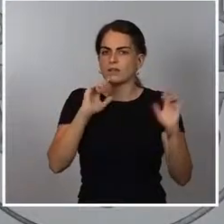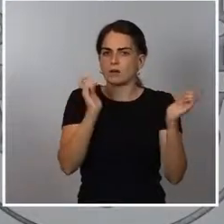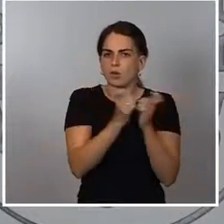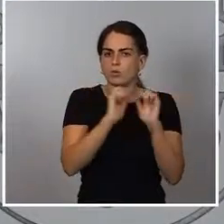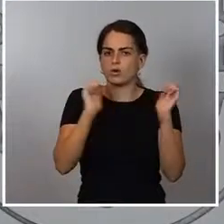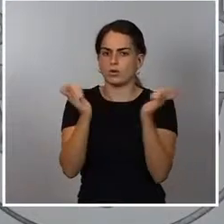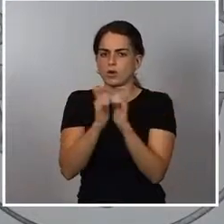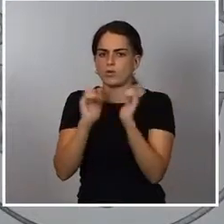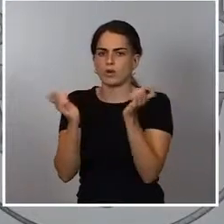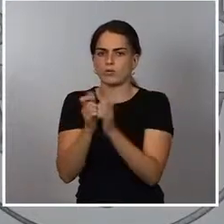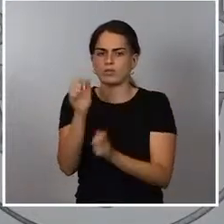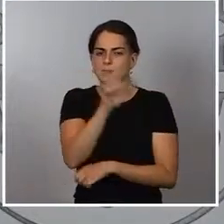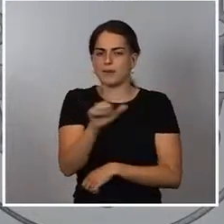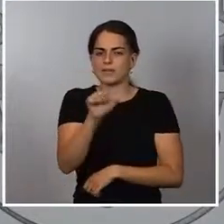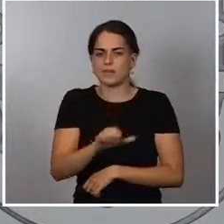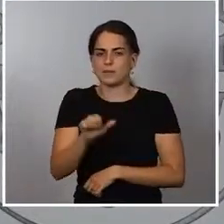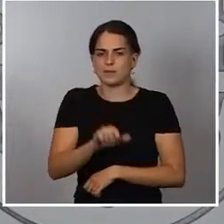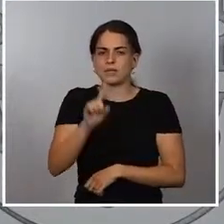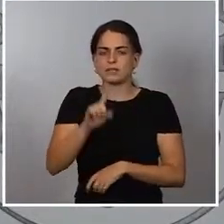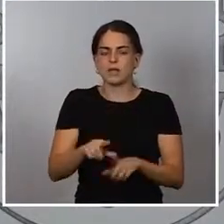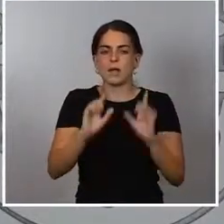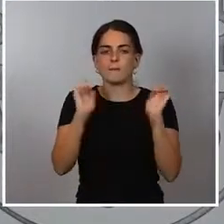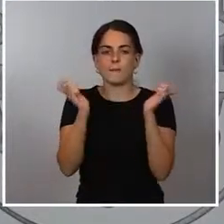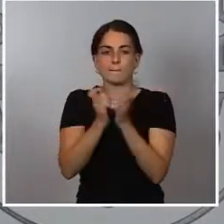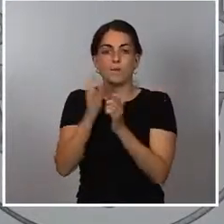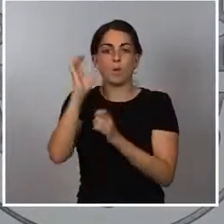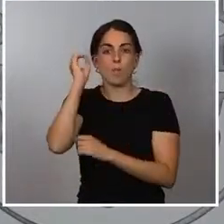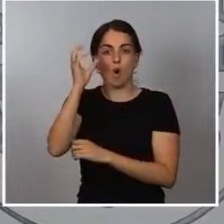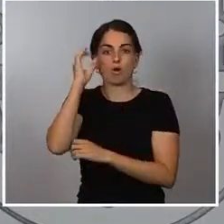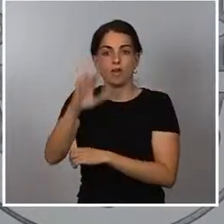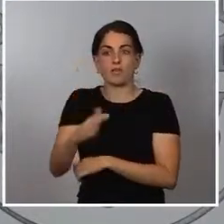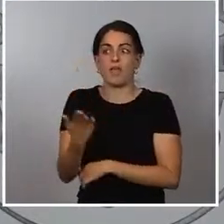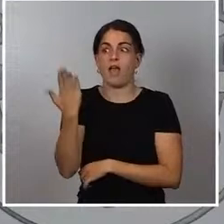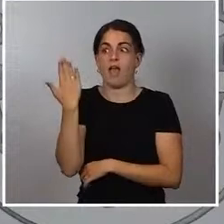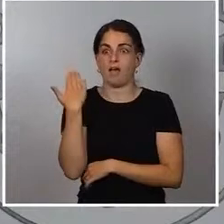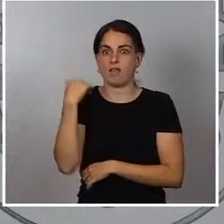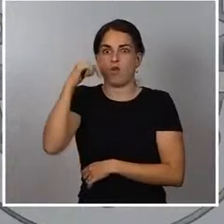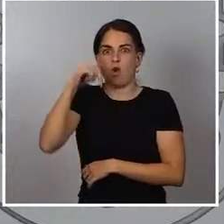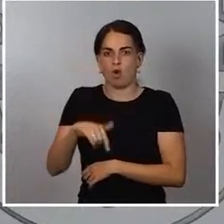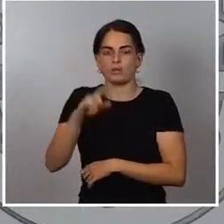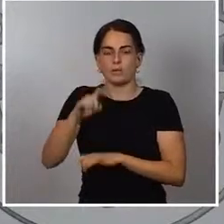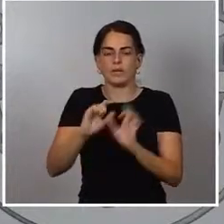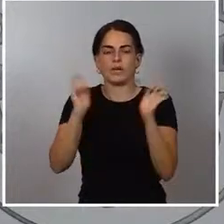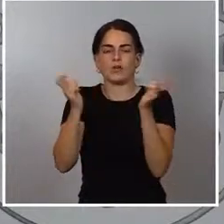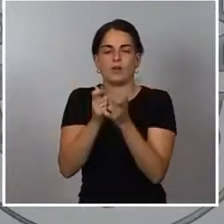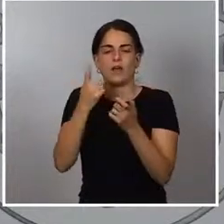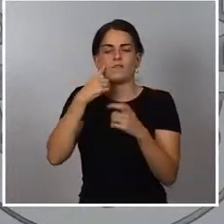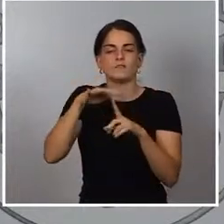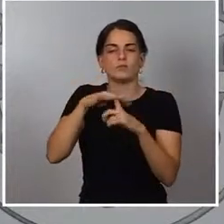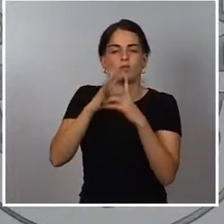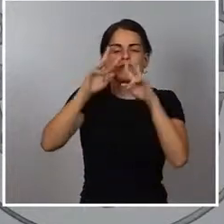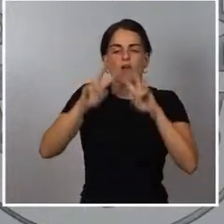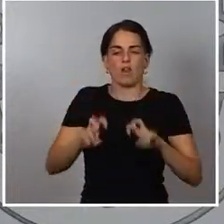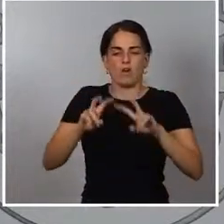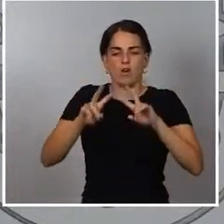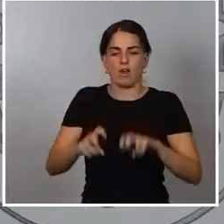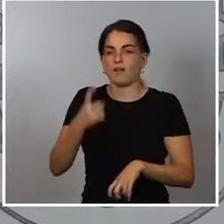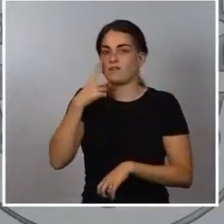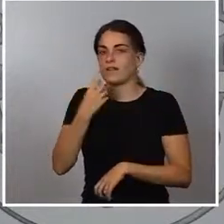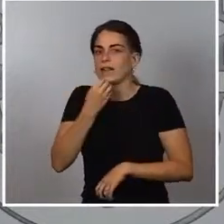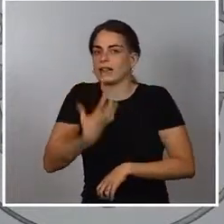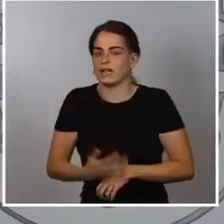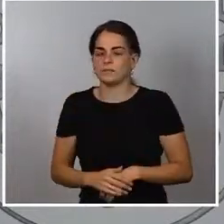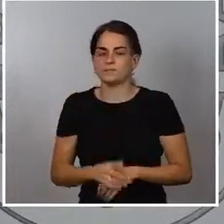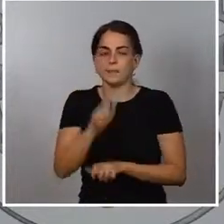también lo hace la ponencia de vacunas que también se reunió en el día de hoy para valorar la situación las personas expertas que quiero decir